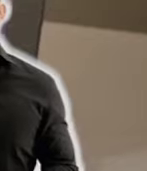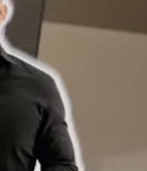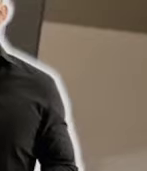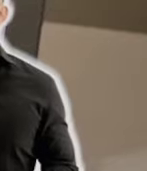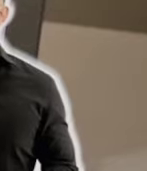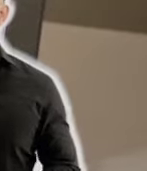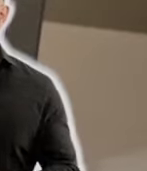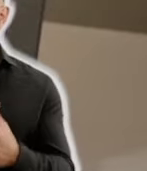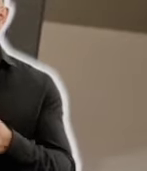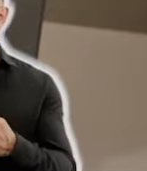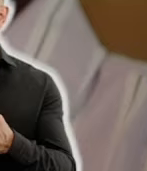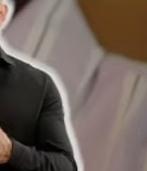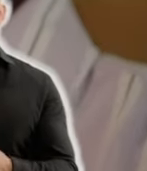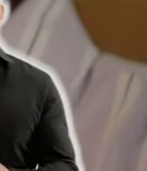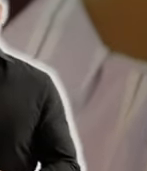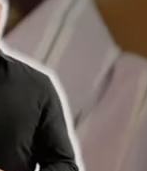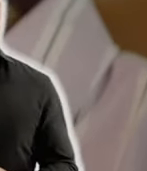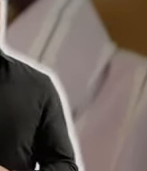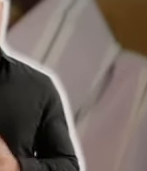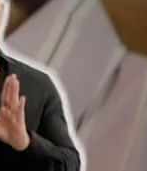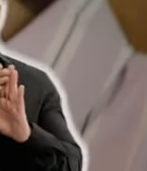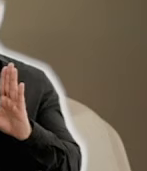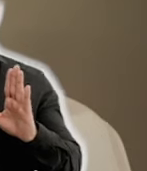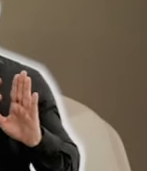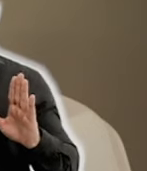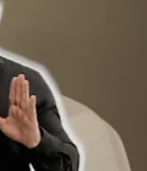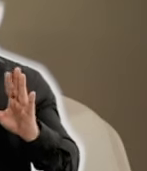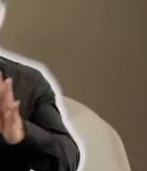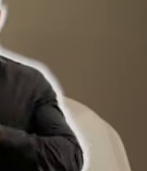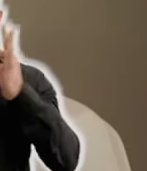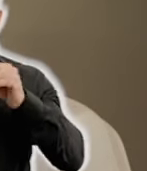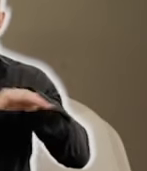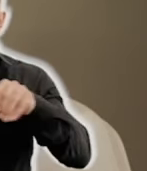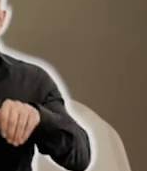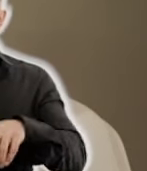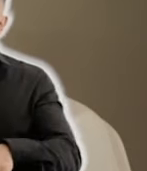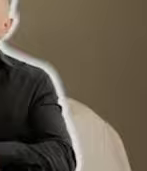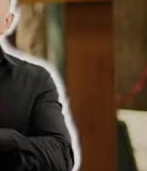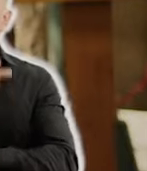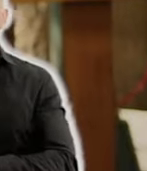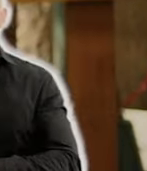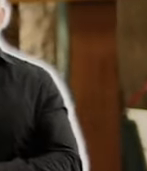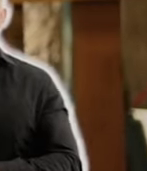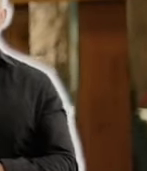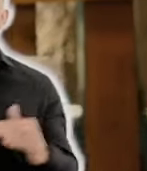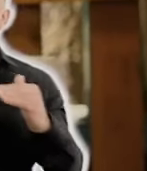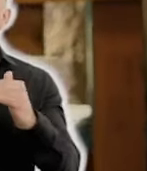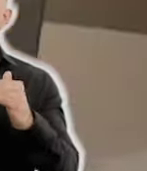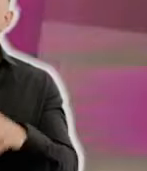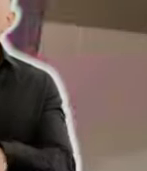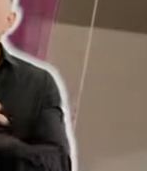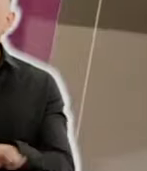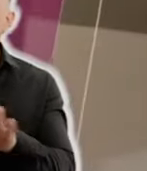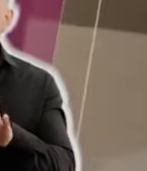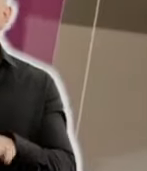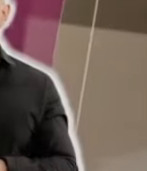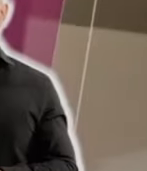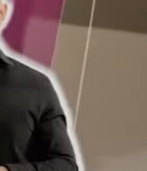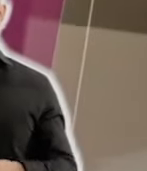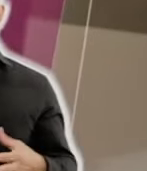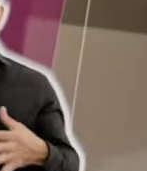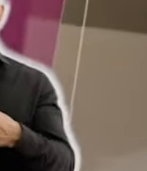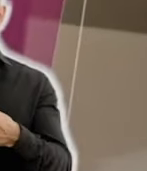cuéntame. Durante las campañas electorales se garantiza que las mujeres compitan en igualdad de condiciones. ¿Y cómo se logra eso? El INE y